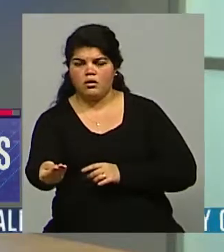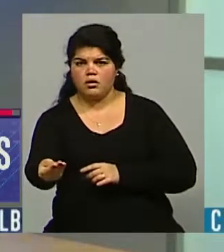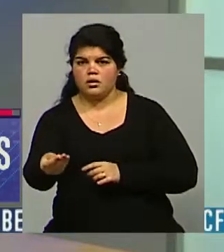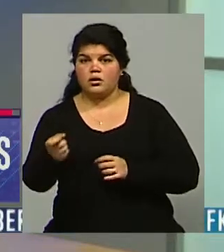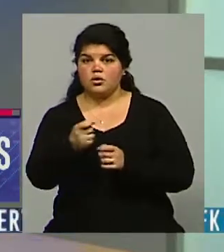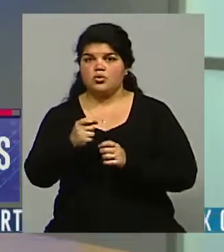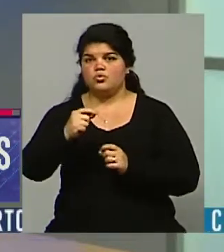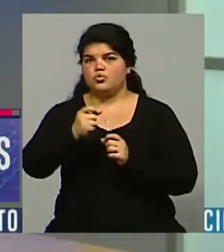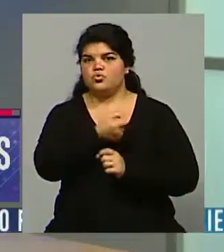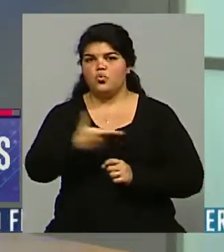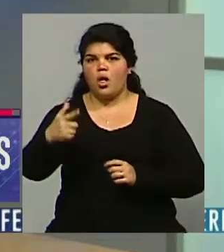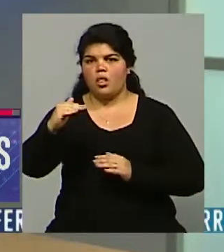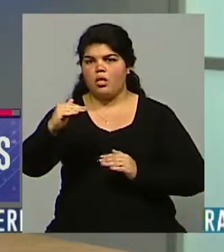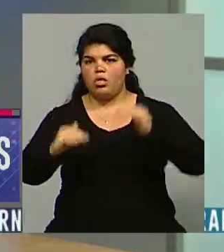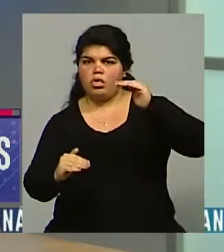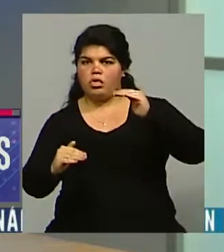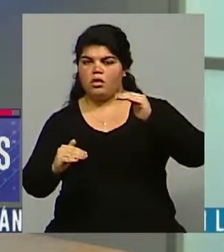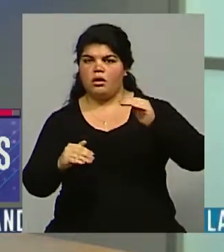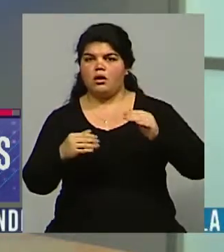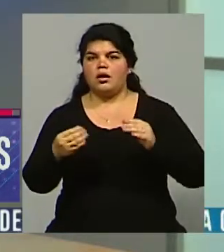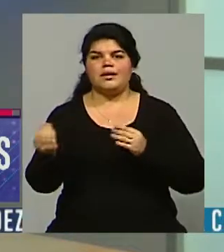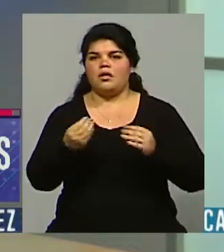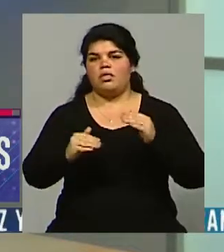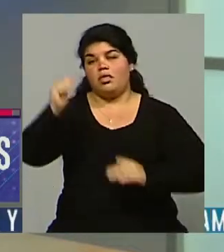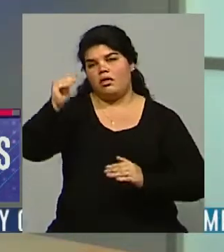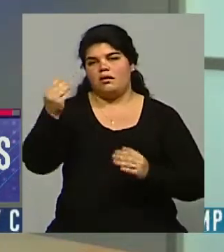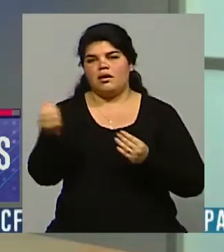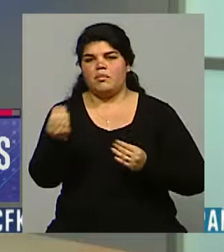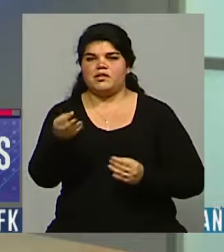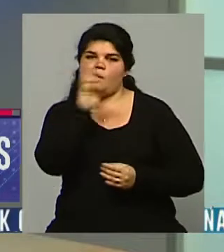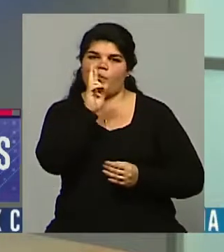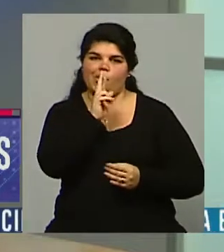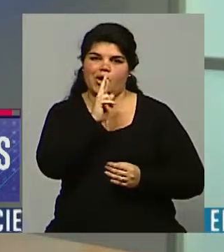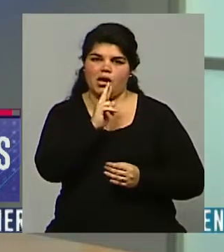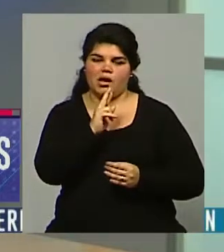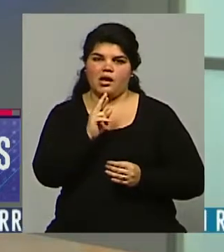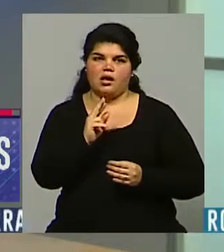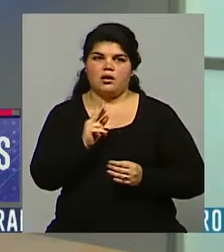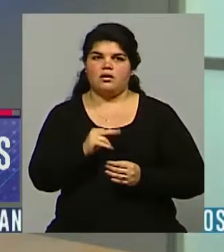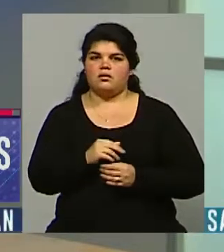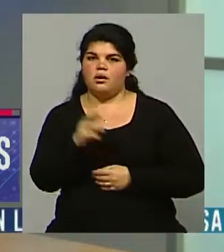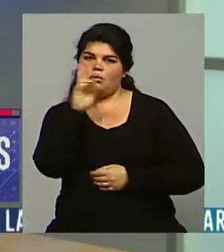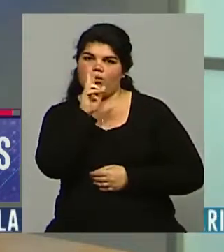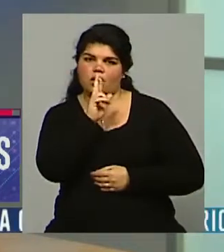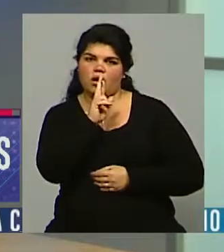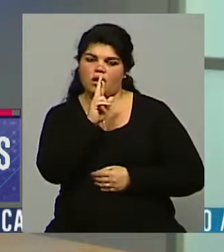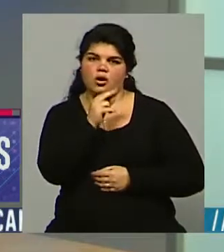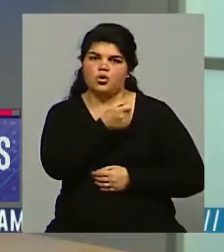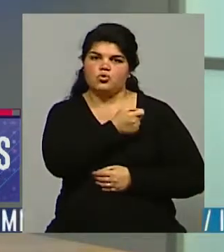ejemplo, para un mismo cargo en el cual a una mujer le pagan un porcentaje bastante grande, bastante